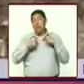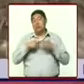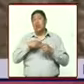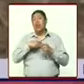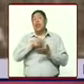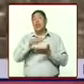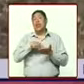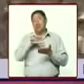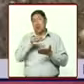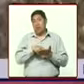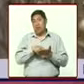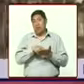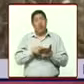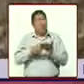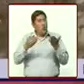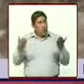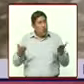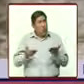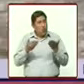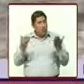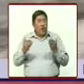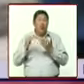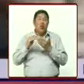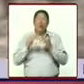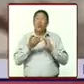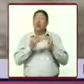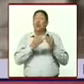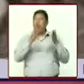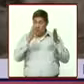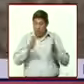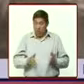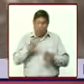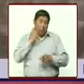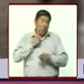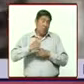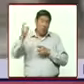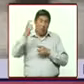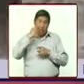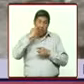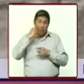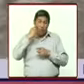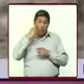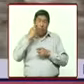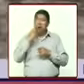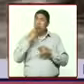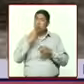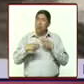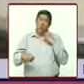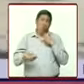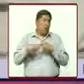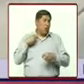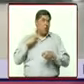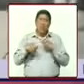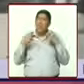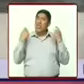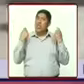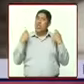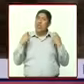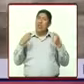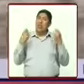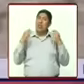Trinidad, donde lamentablemente los comunarios afectados han quedado solos en estos momentos, tratando